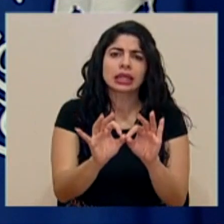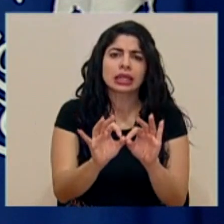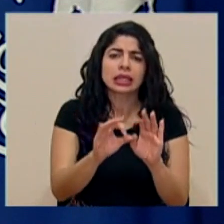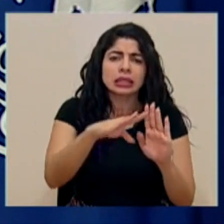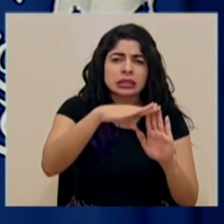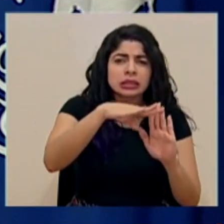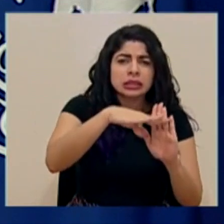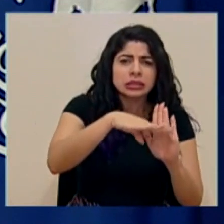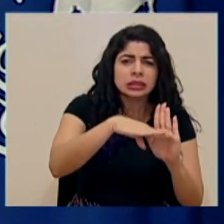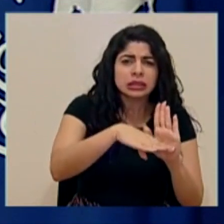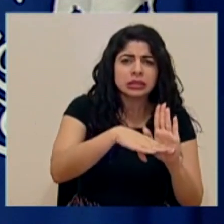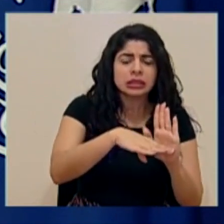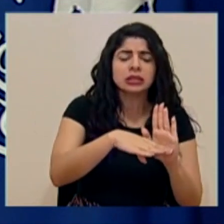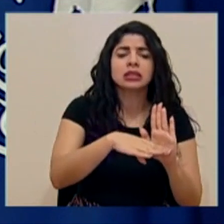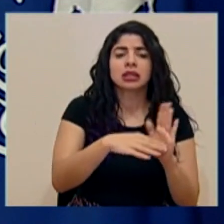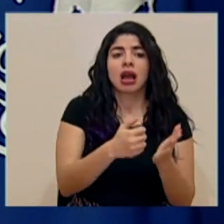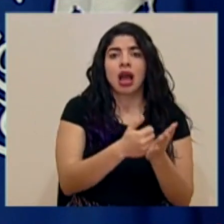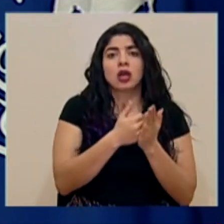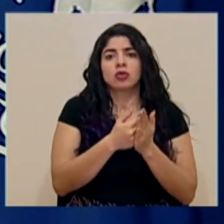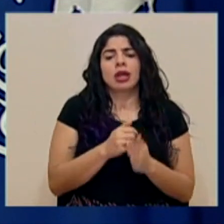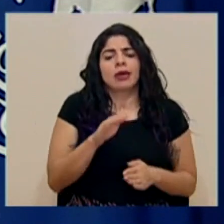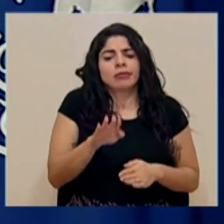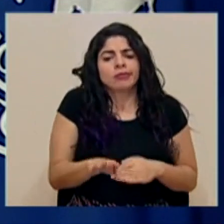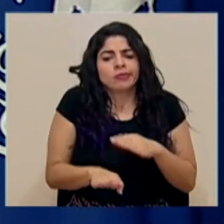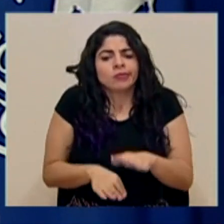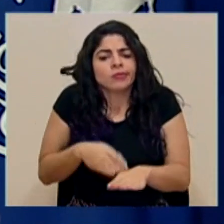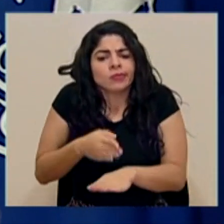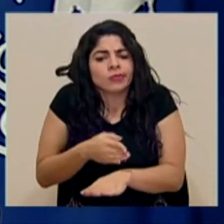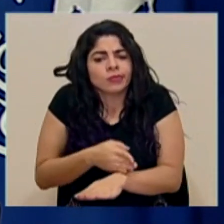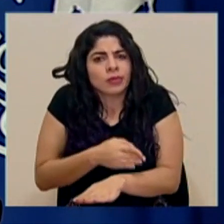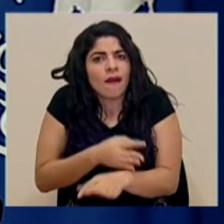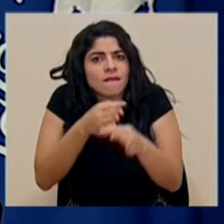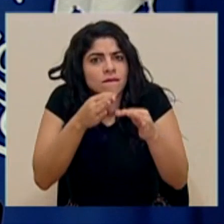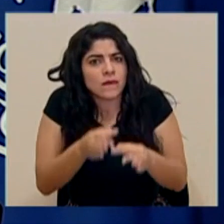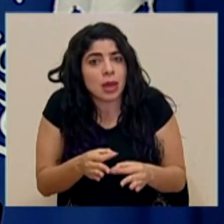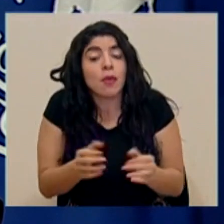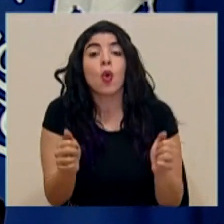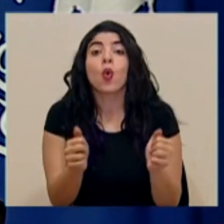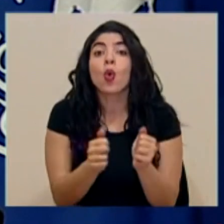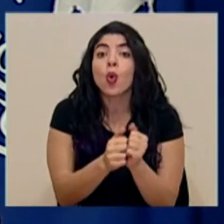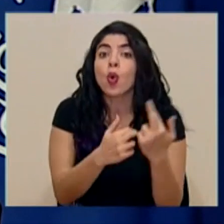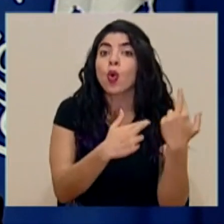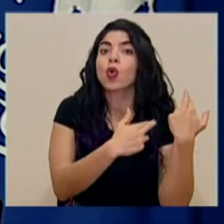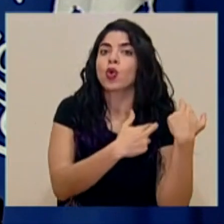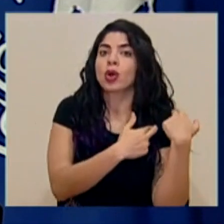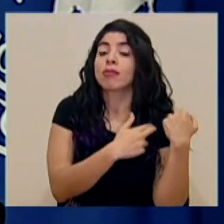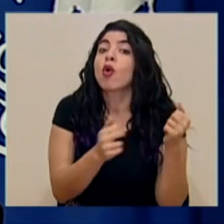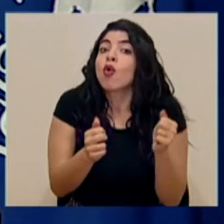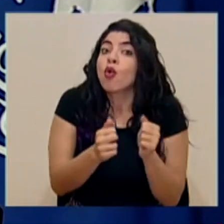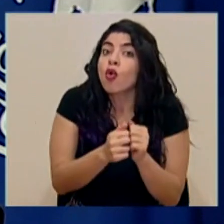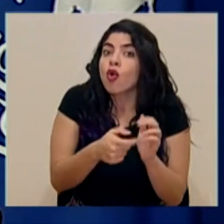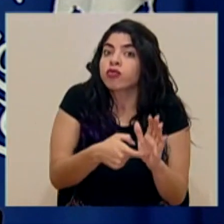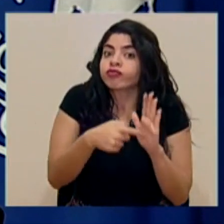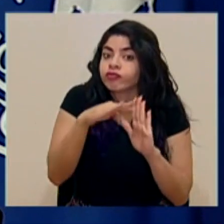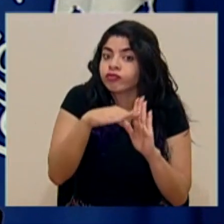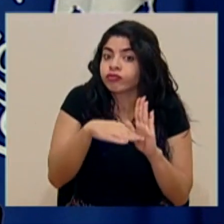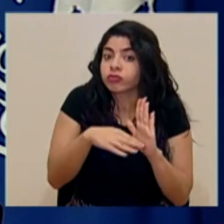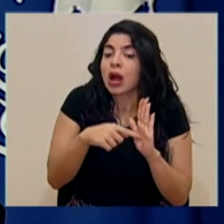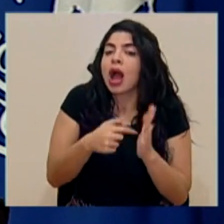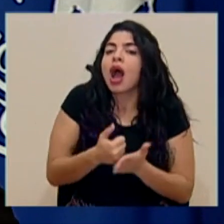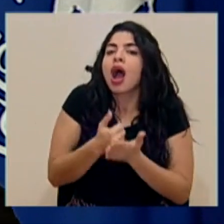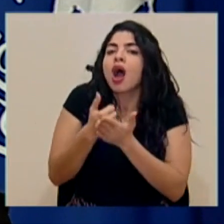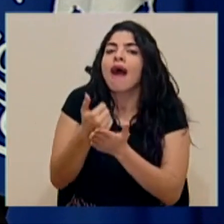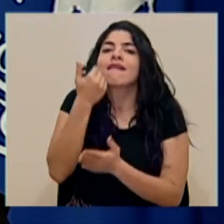estos pasos firmes pero responsables en cuanto a requisitos que faciliten la llegada de estos